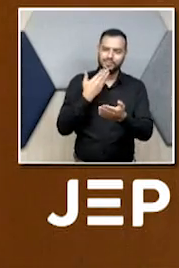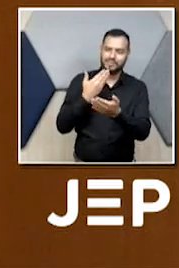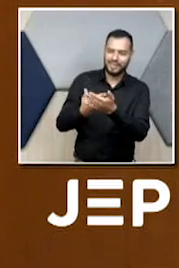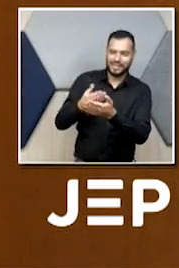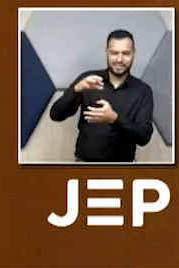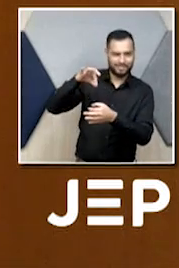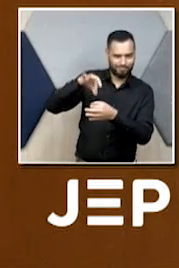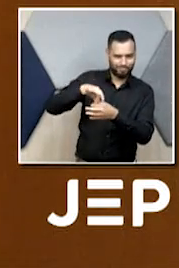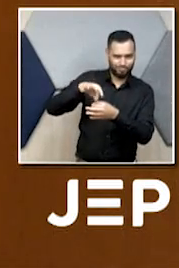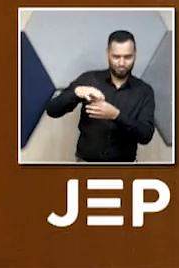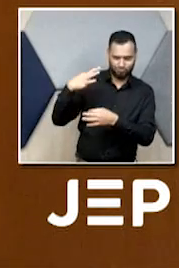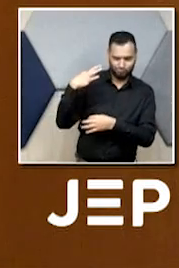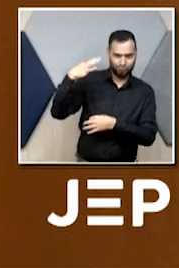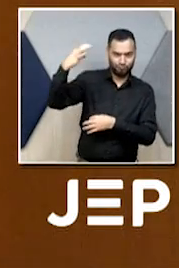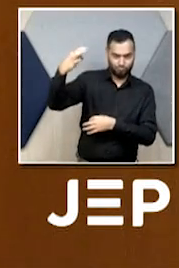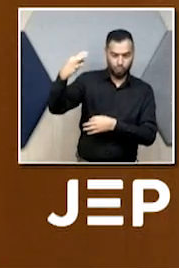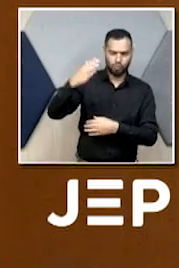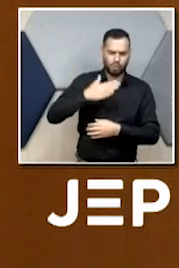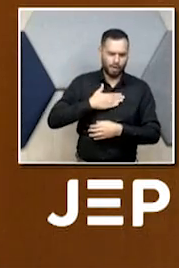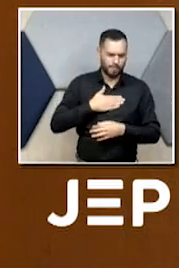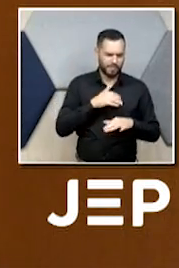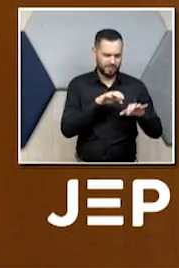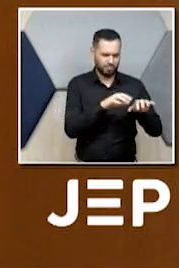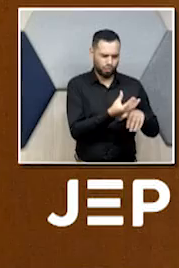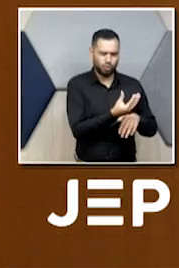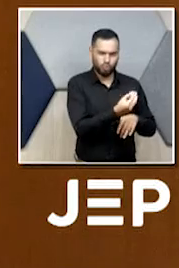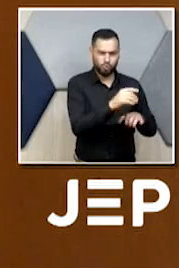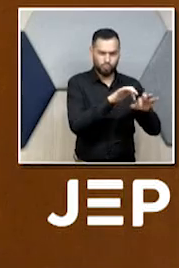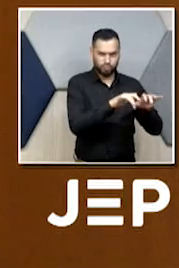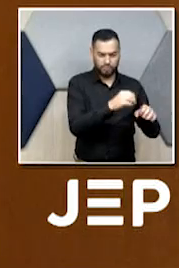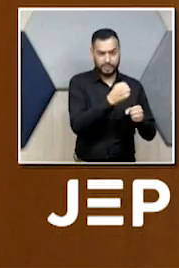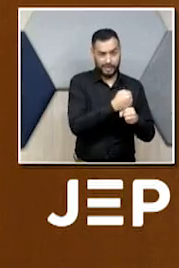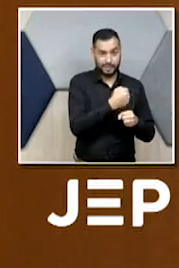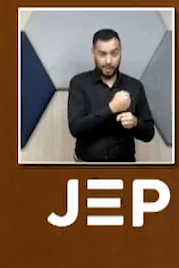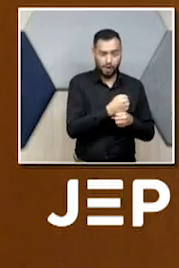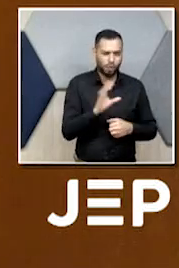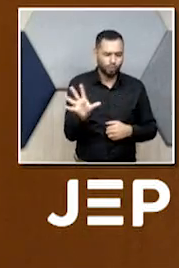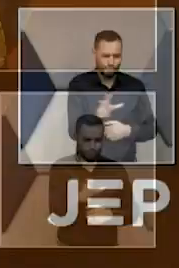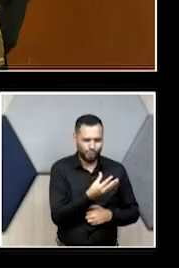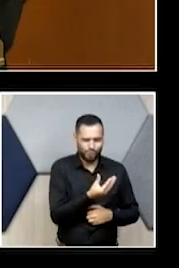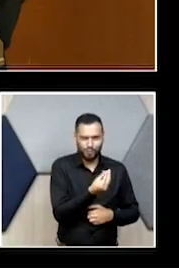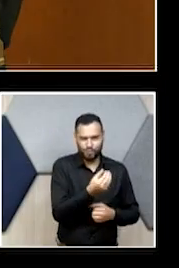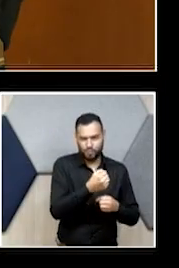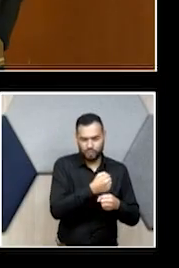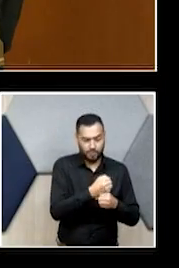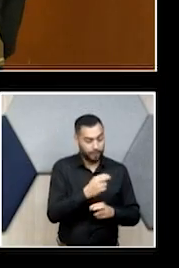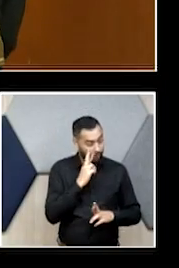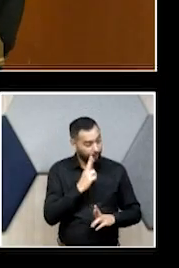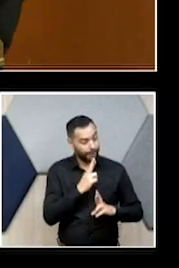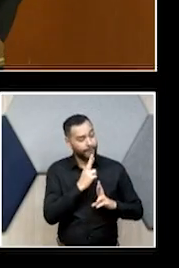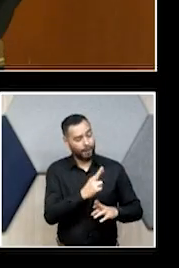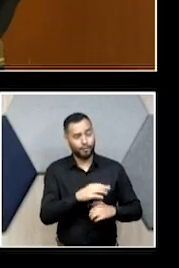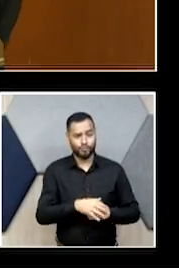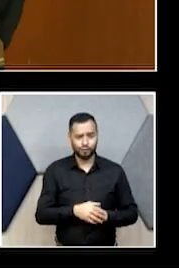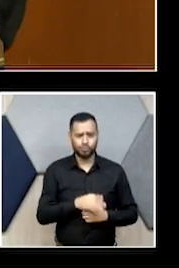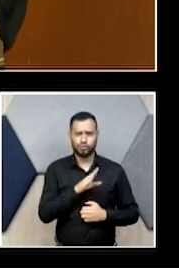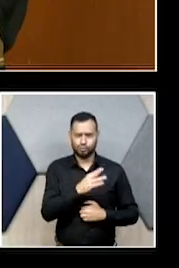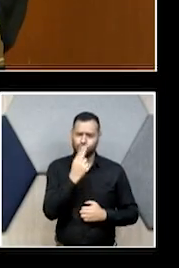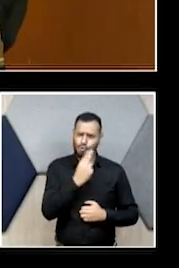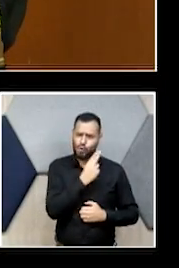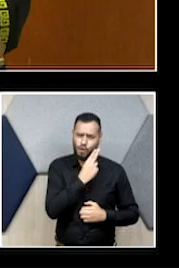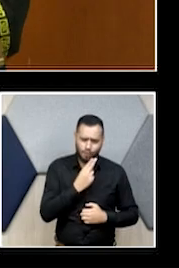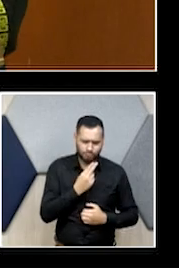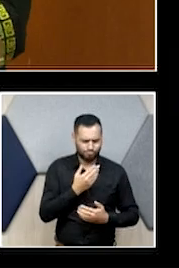mi despacho que está acá acompañándome, a todo mi equipo de trabajo, mi reconocimiento por su confianza, por su